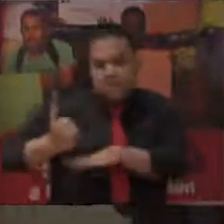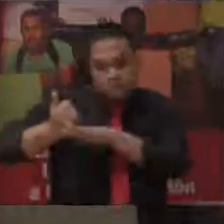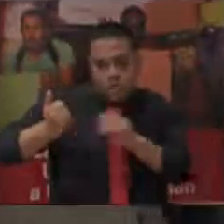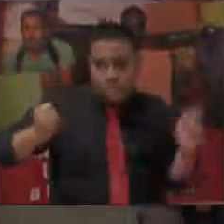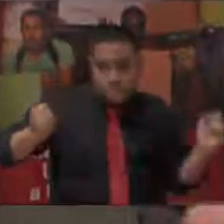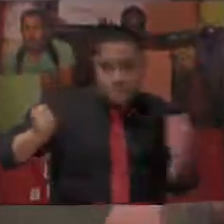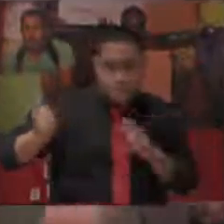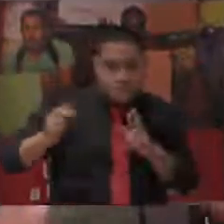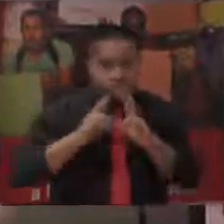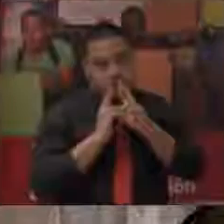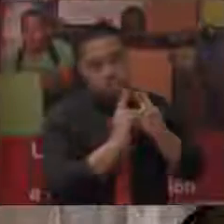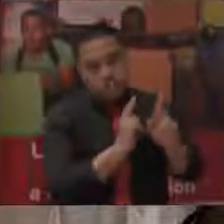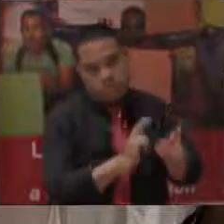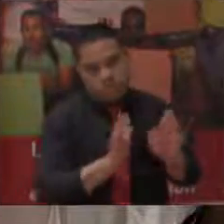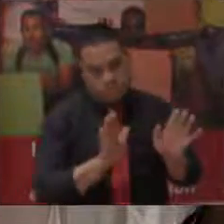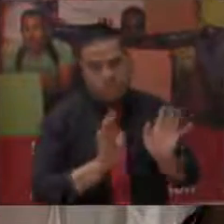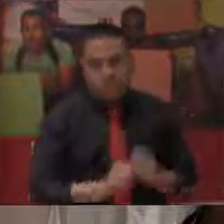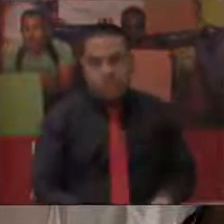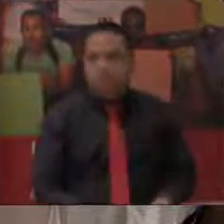a darles a ustedes como auditorio.